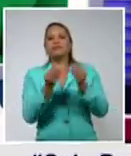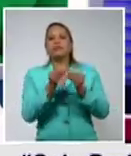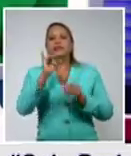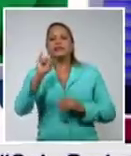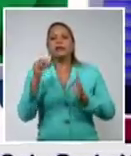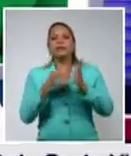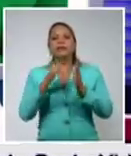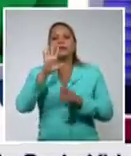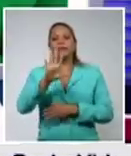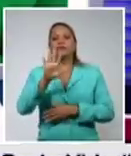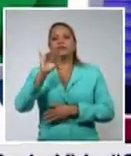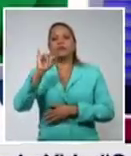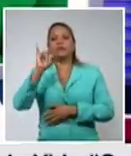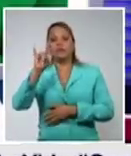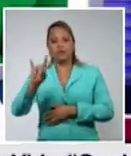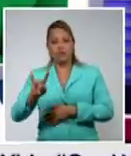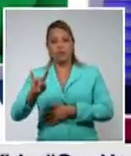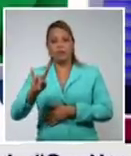6.579